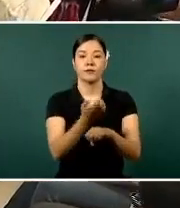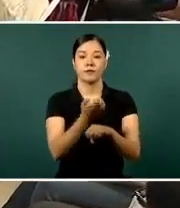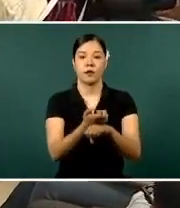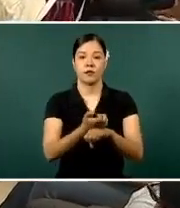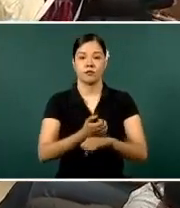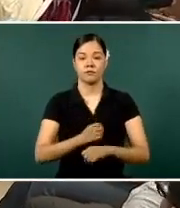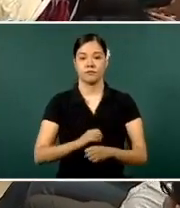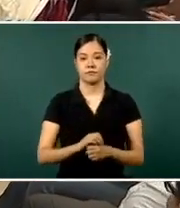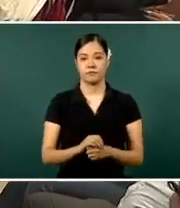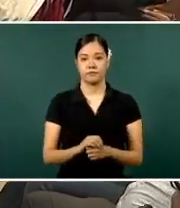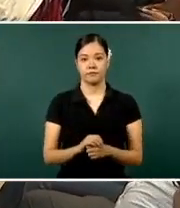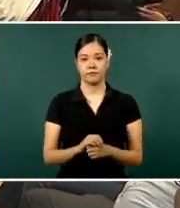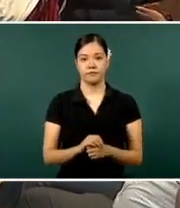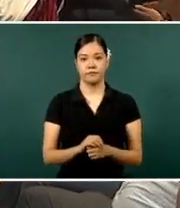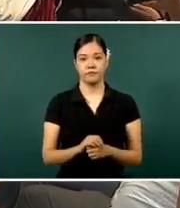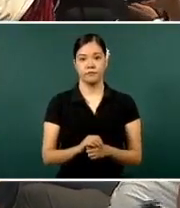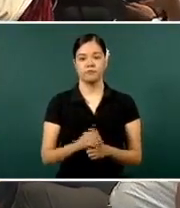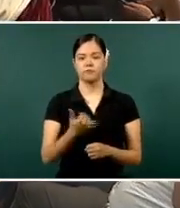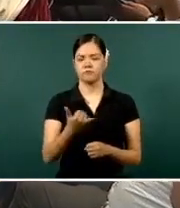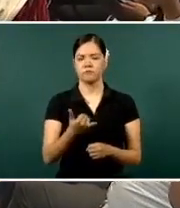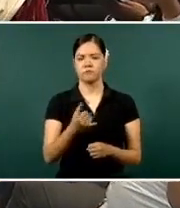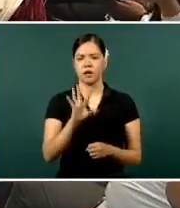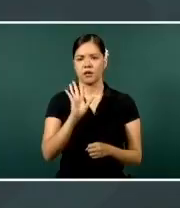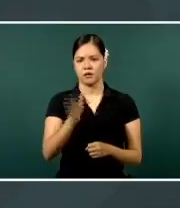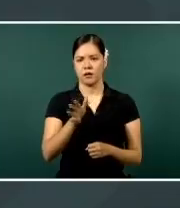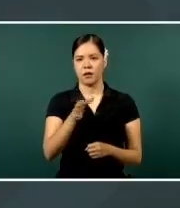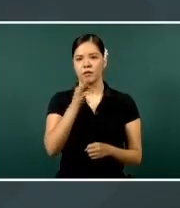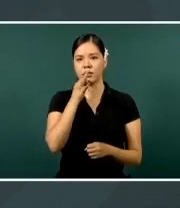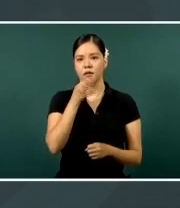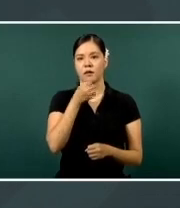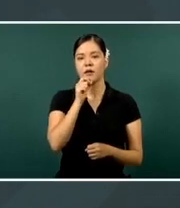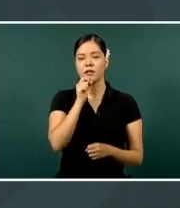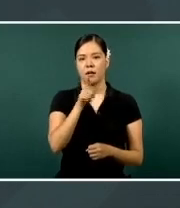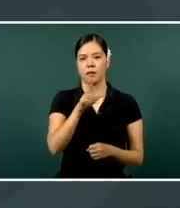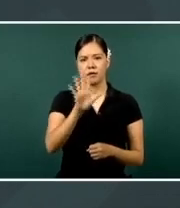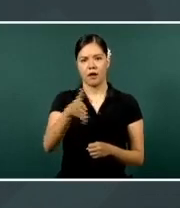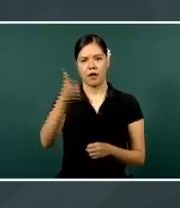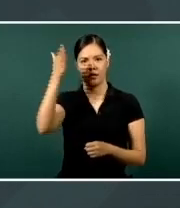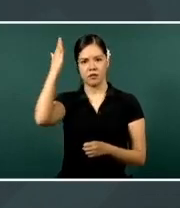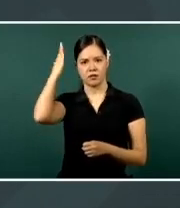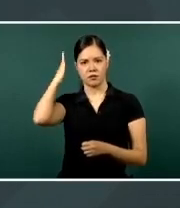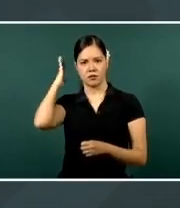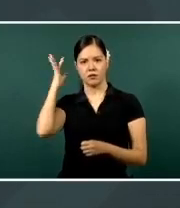Y como también lo he dicho, se le está dando